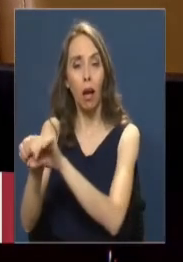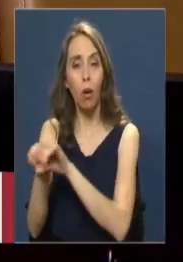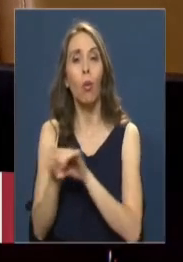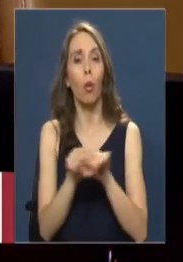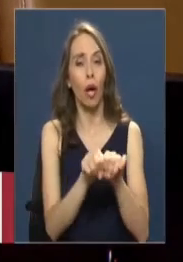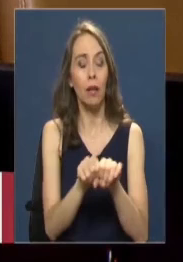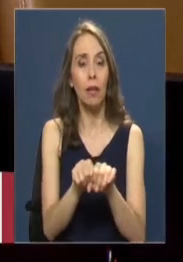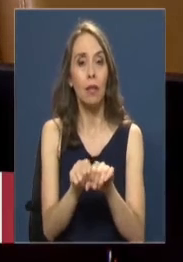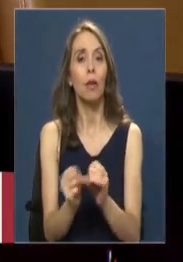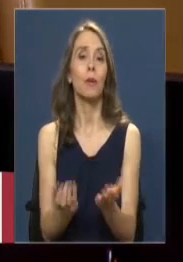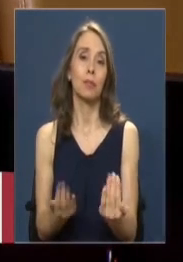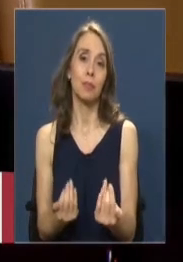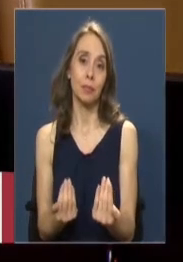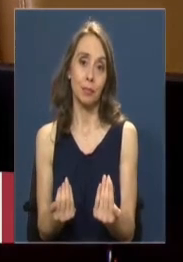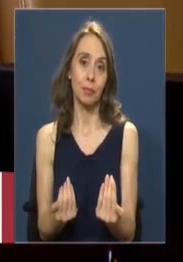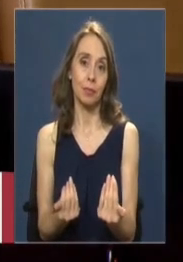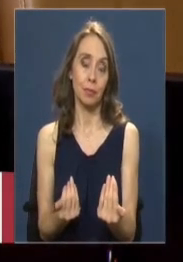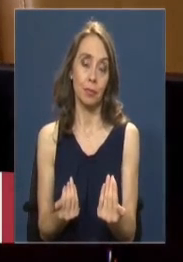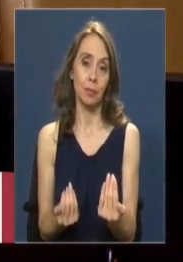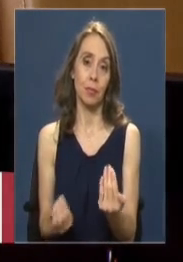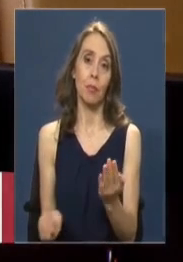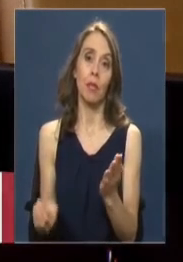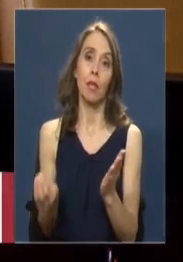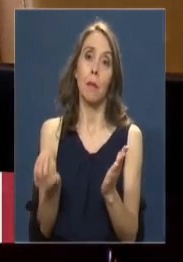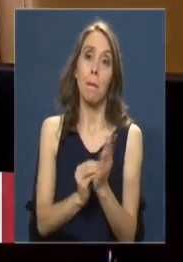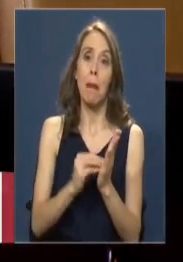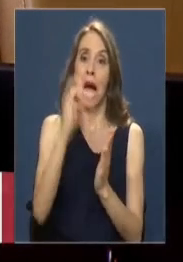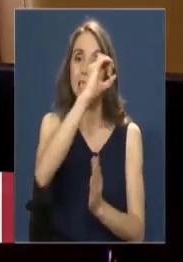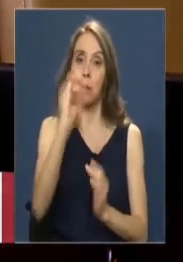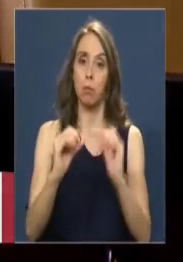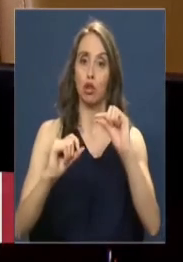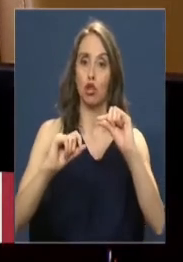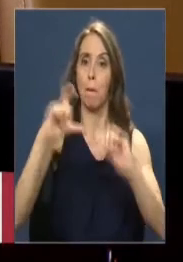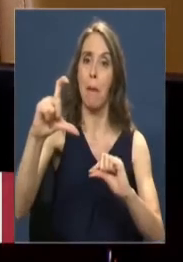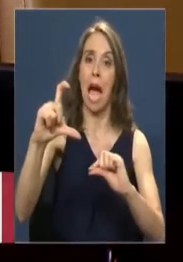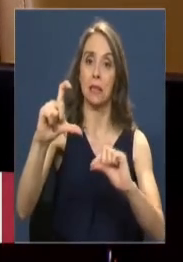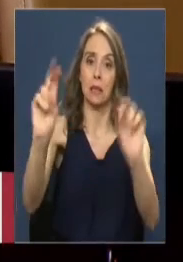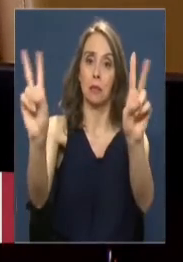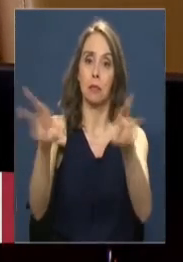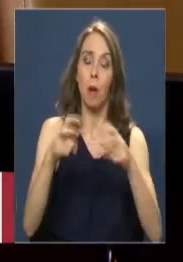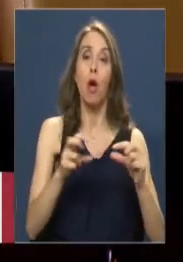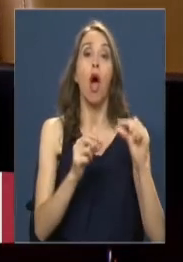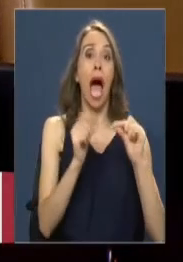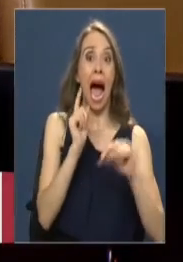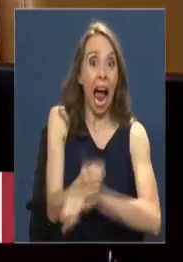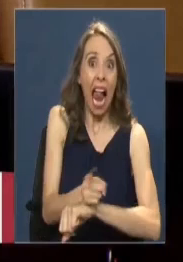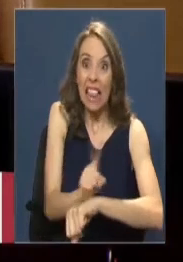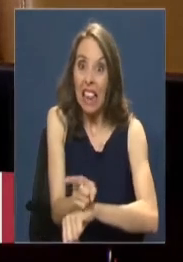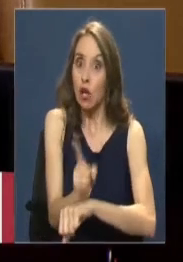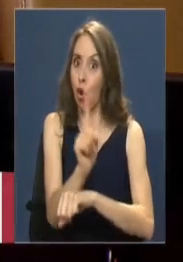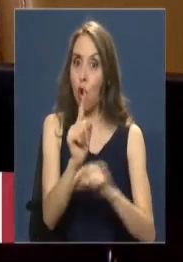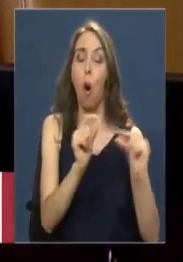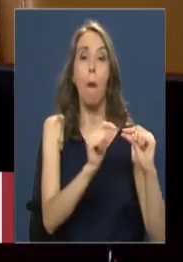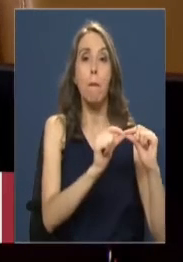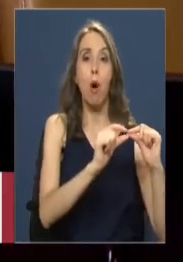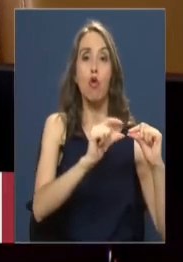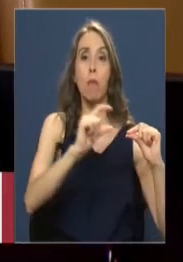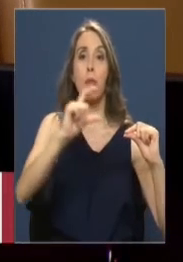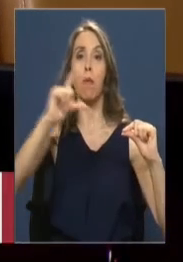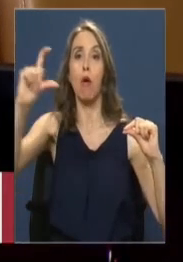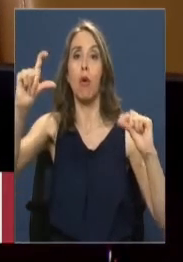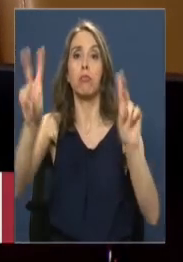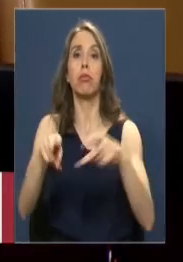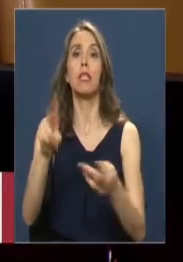consenso respecto a la necesidad de aumentar la carga tributaria y de hacerlo de manera progresiva para reducir la